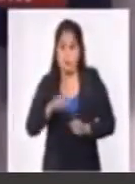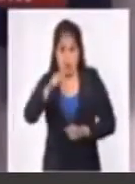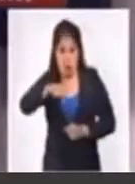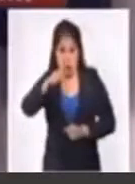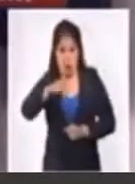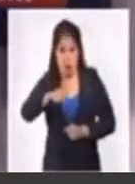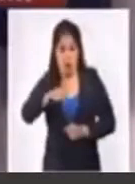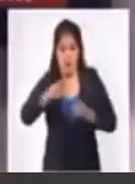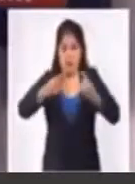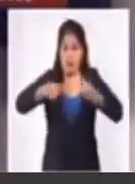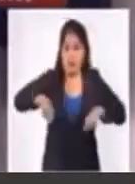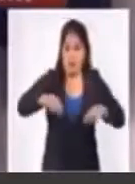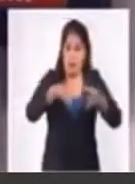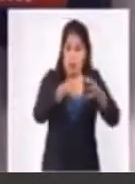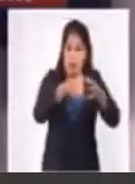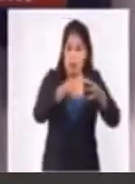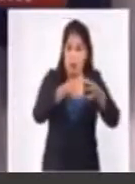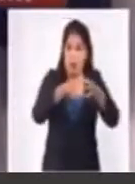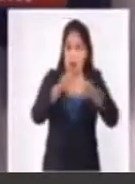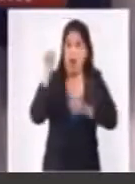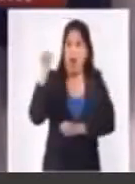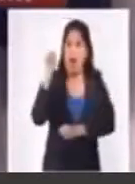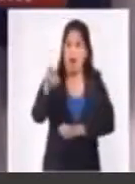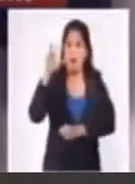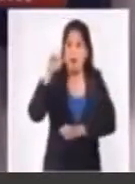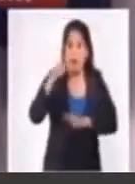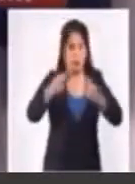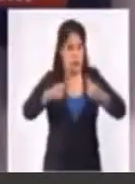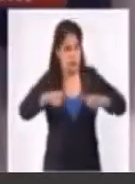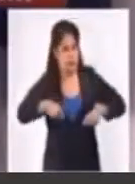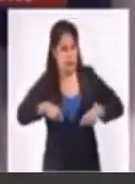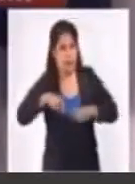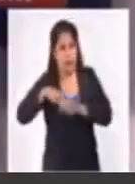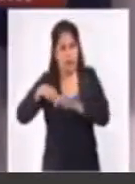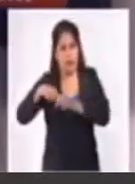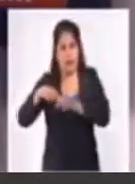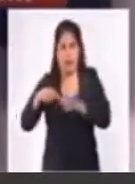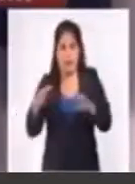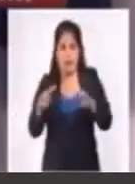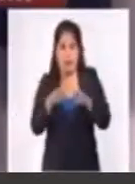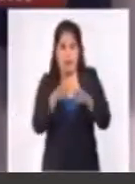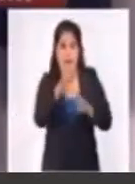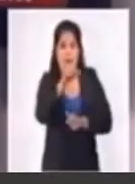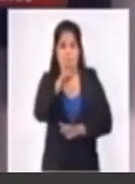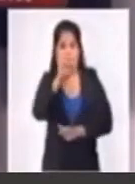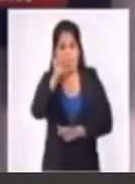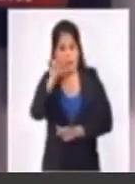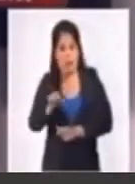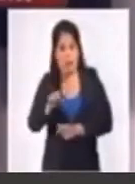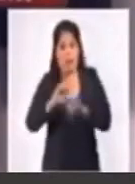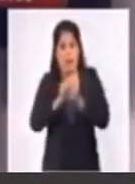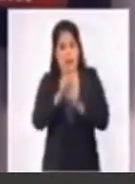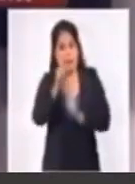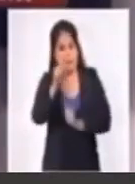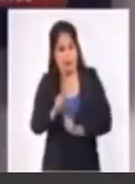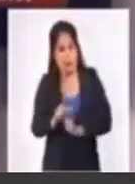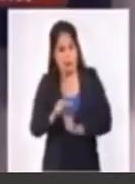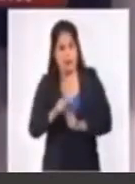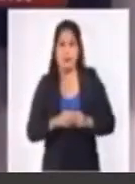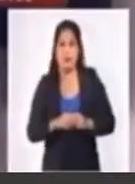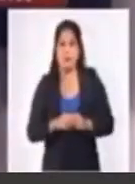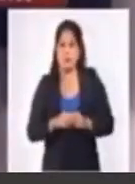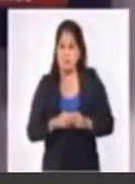abandonó la delegación el lanzador de la isla de angels a jazz y la nómina se redujo a 17 y no dude en que